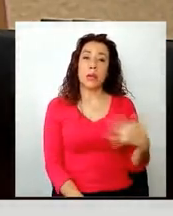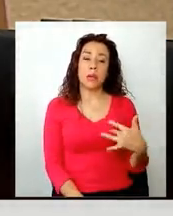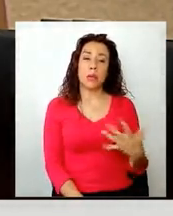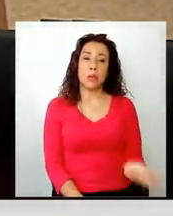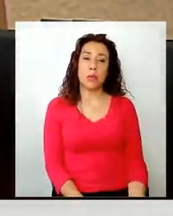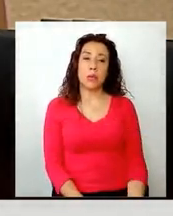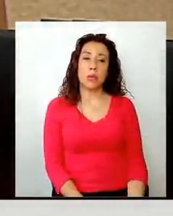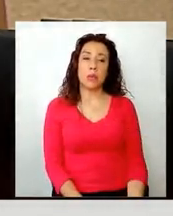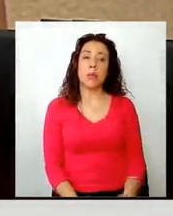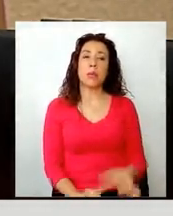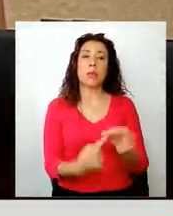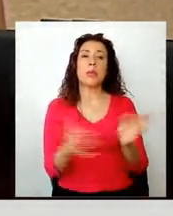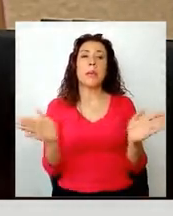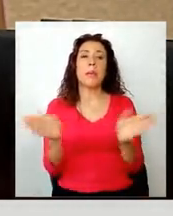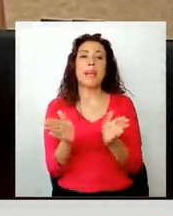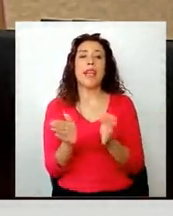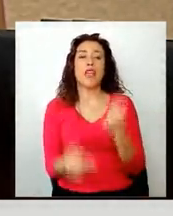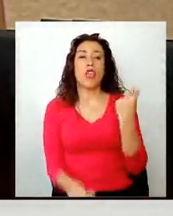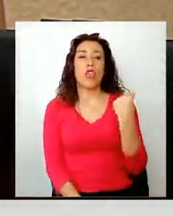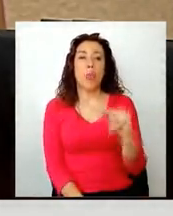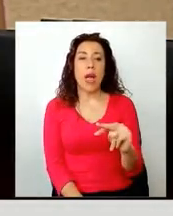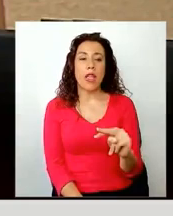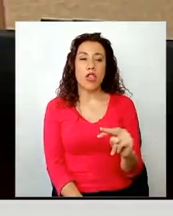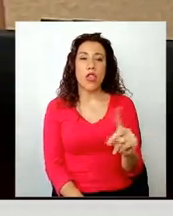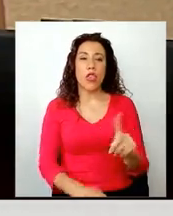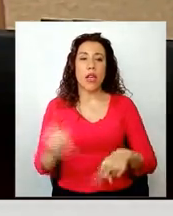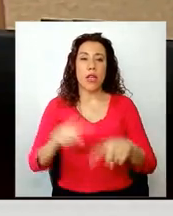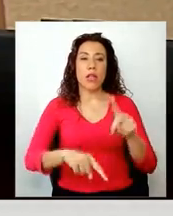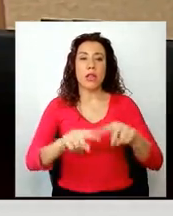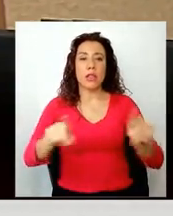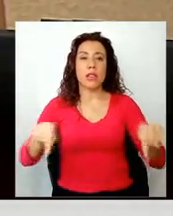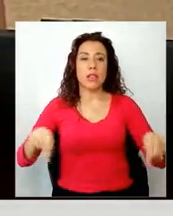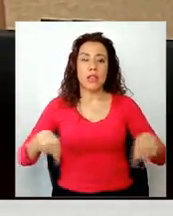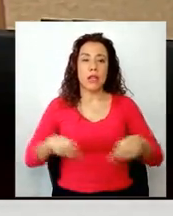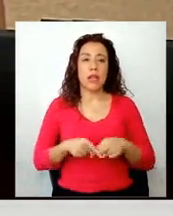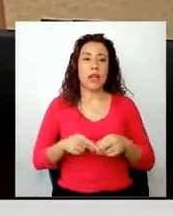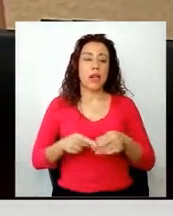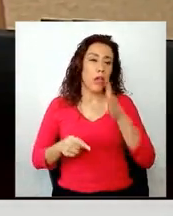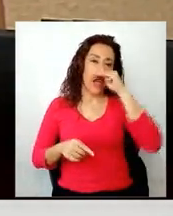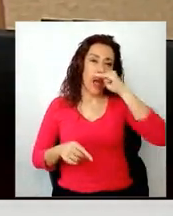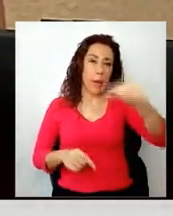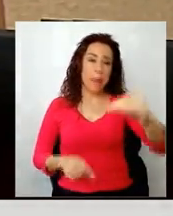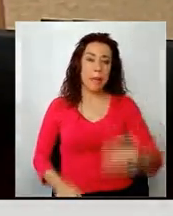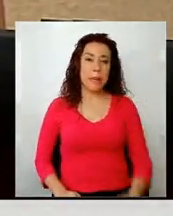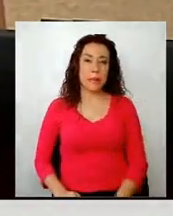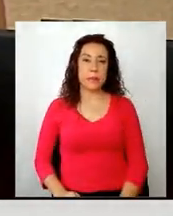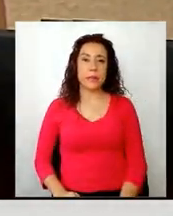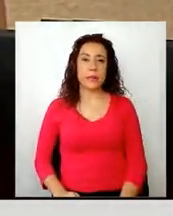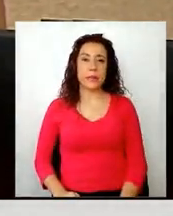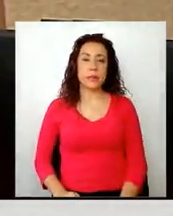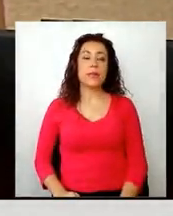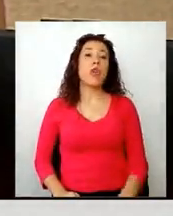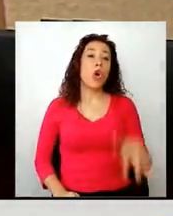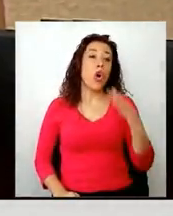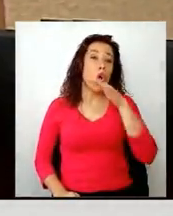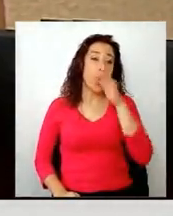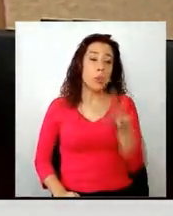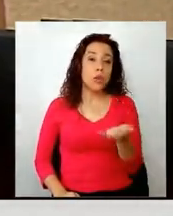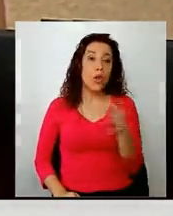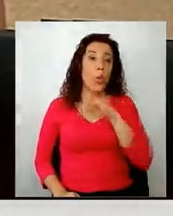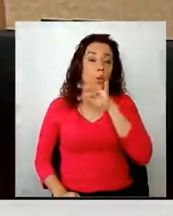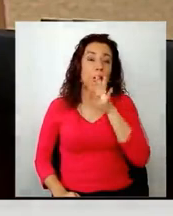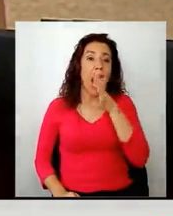de Pequeños propietarios o pequeños agricultores que están usando aguas grises